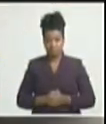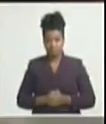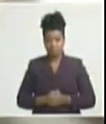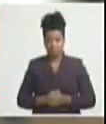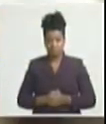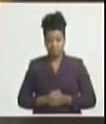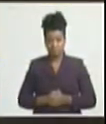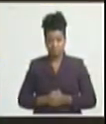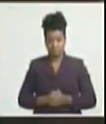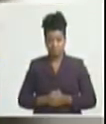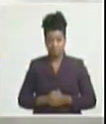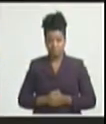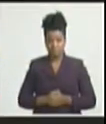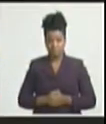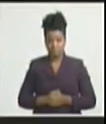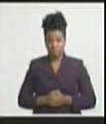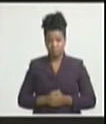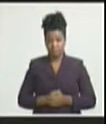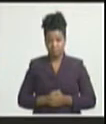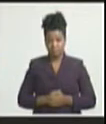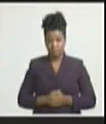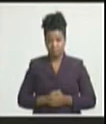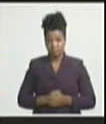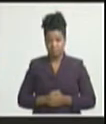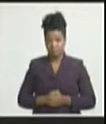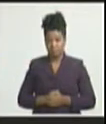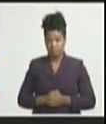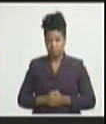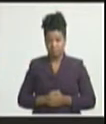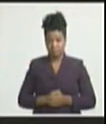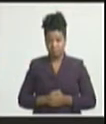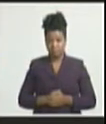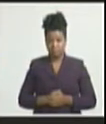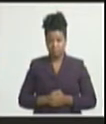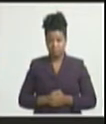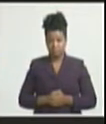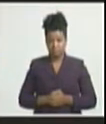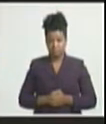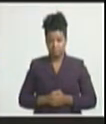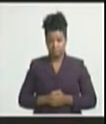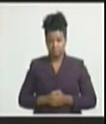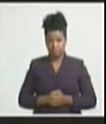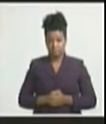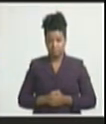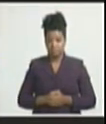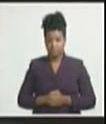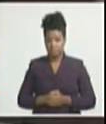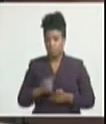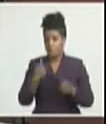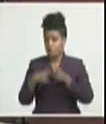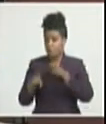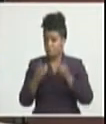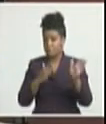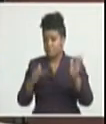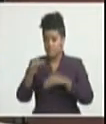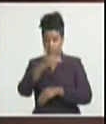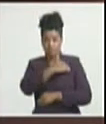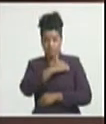General de Cuerpo de Ejército, Álvaro López Miera, ministro de la Fuerza.